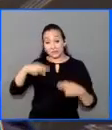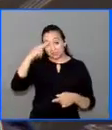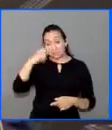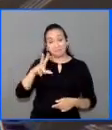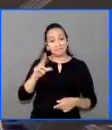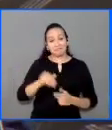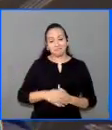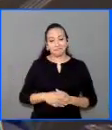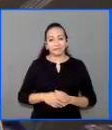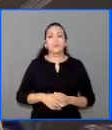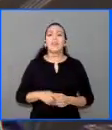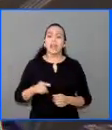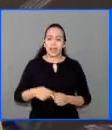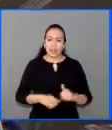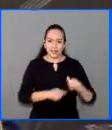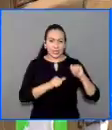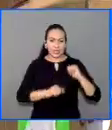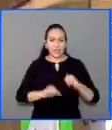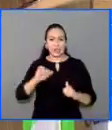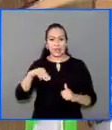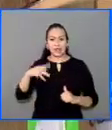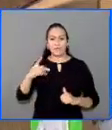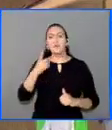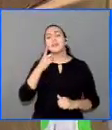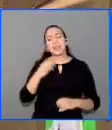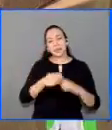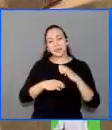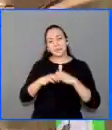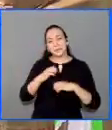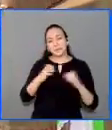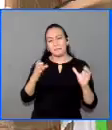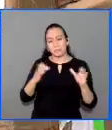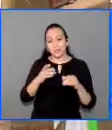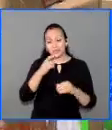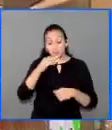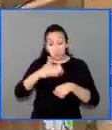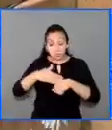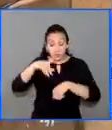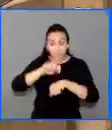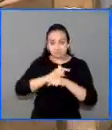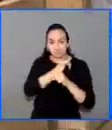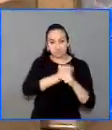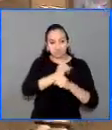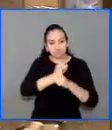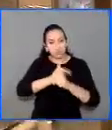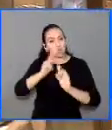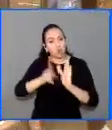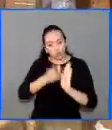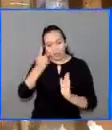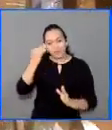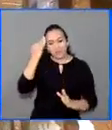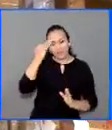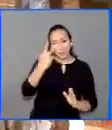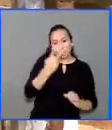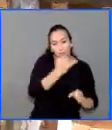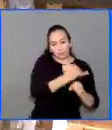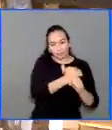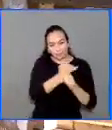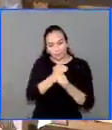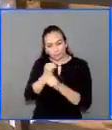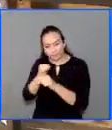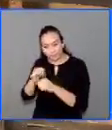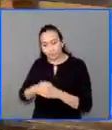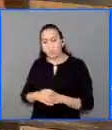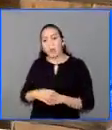INPI anunció que en próximos días continuará la segunda etapa del operativo Limpieza para evitar el comercio